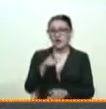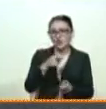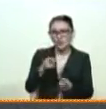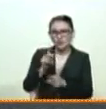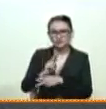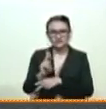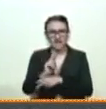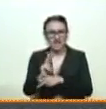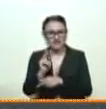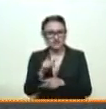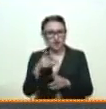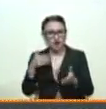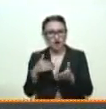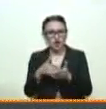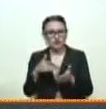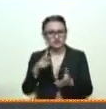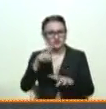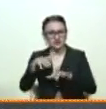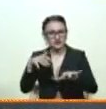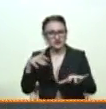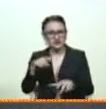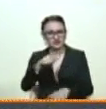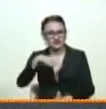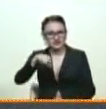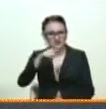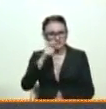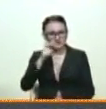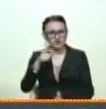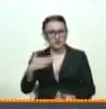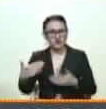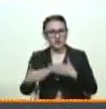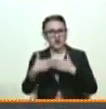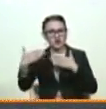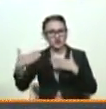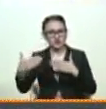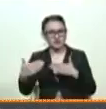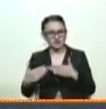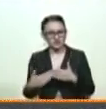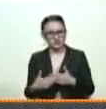y atentando contra la población civil que protestaba contra el gobierno